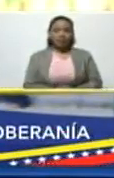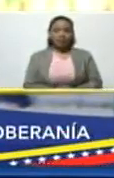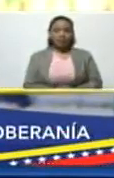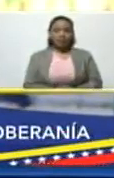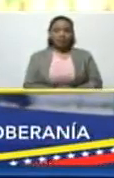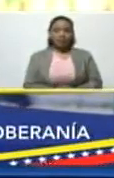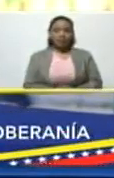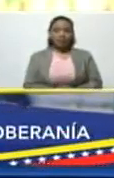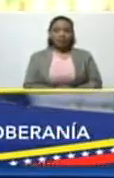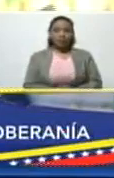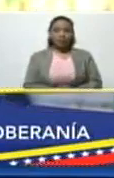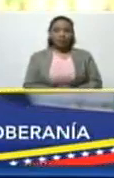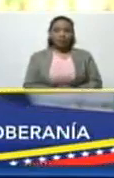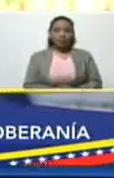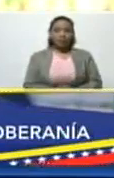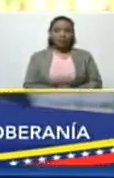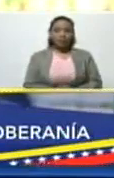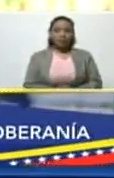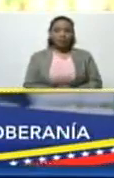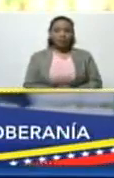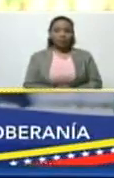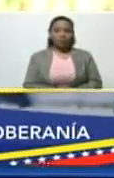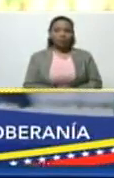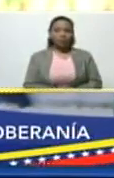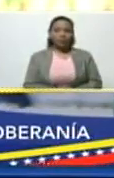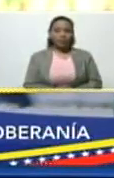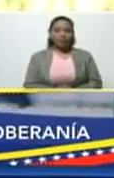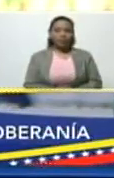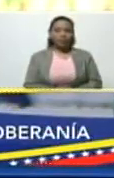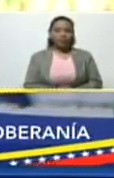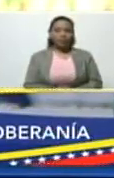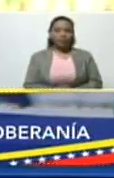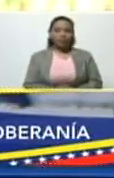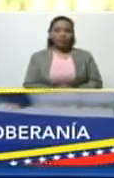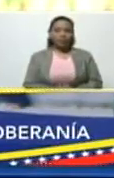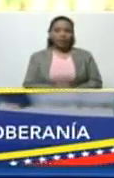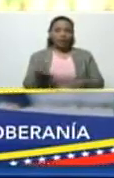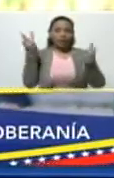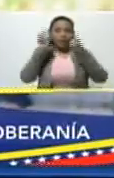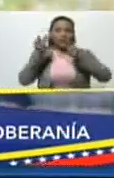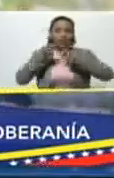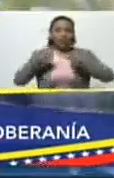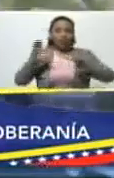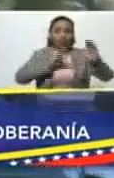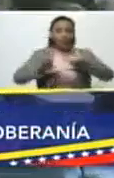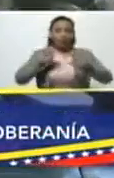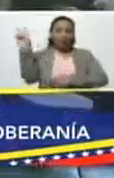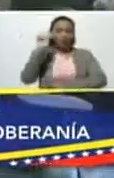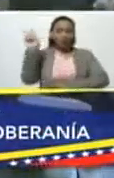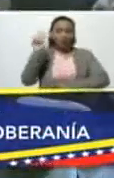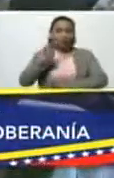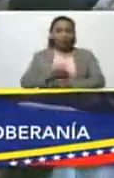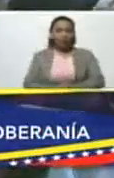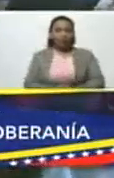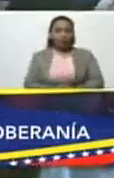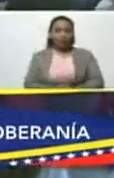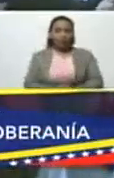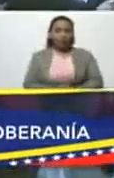dices, pues. Tienes la palabra, Alberto Quintero. Dale un aplauso este joven investigador y científico venezolano.